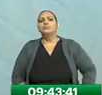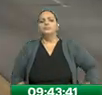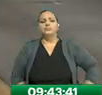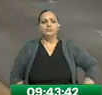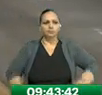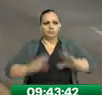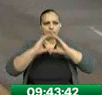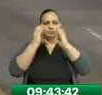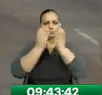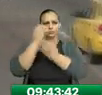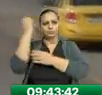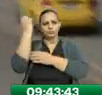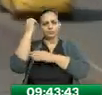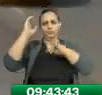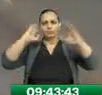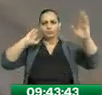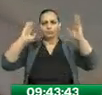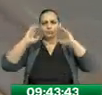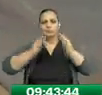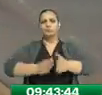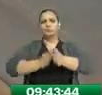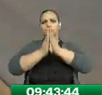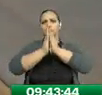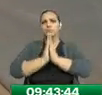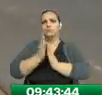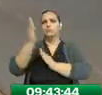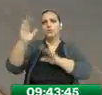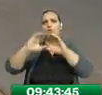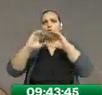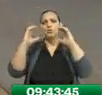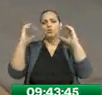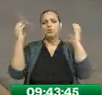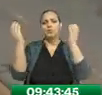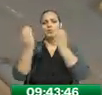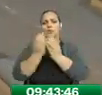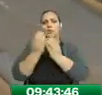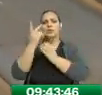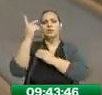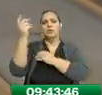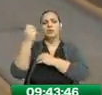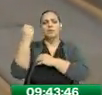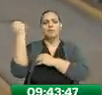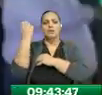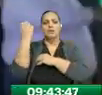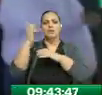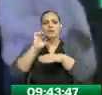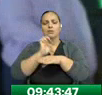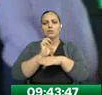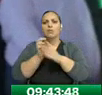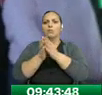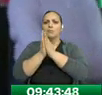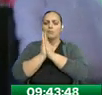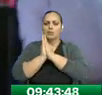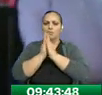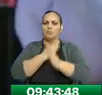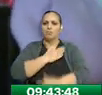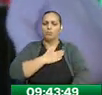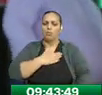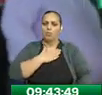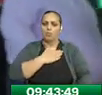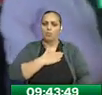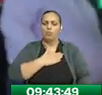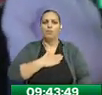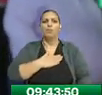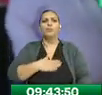Babahoyo solicitará al COE Nacional que el toque de queda inicie desde las 19 horas. Vamos a trabajar y ser responsables en